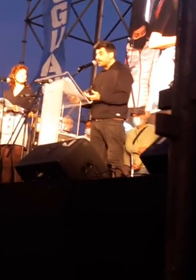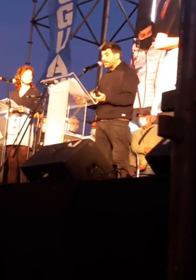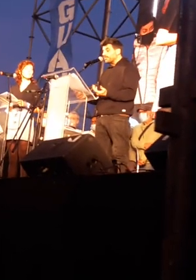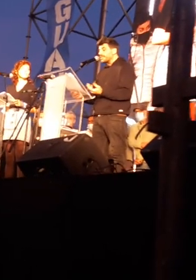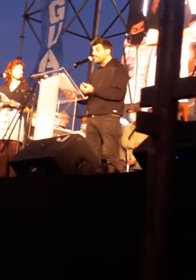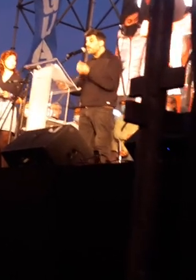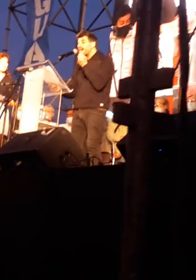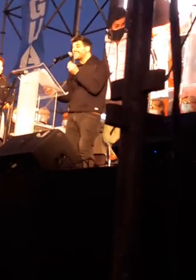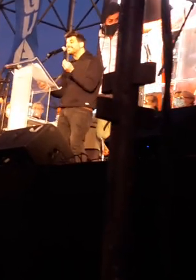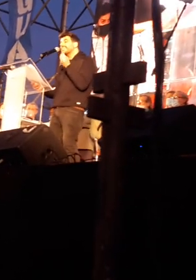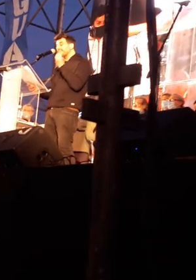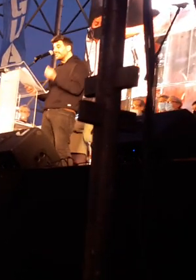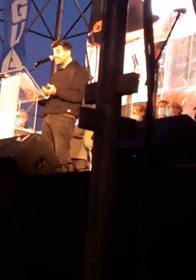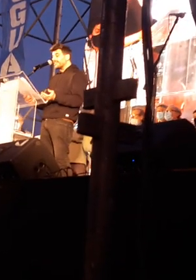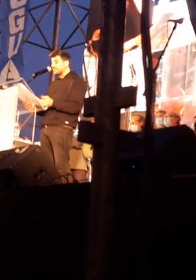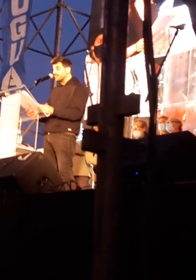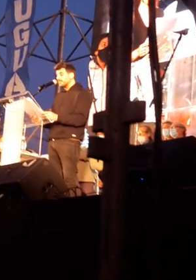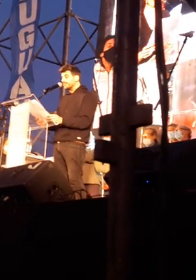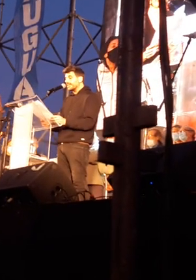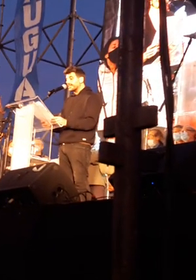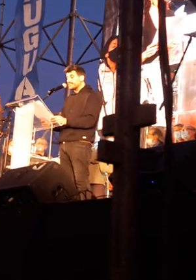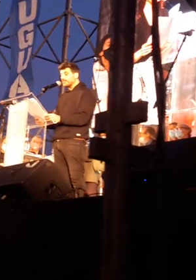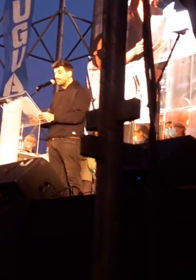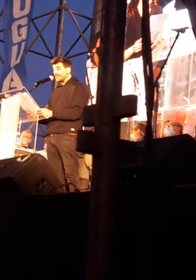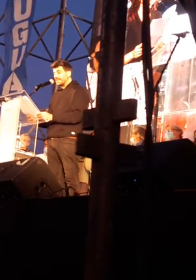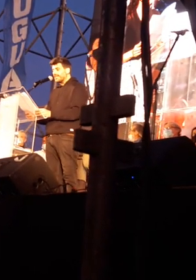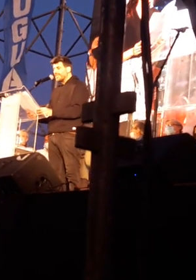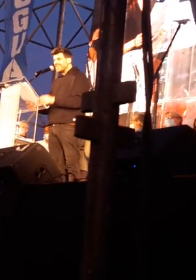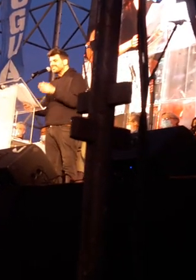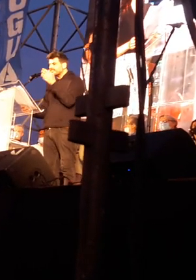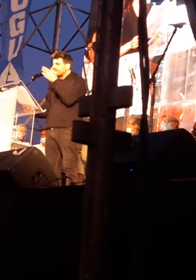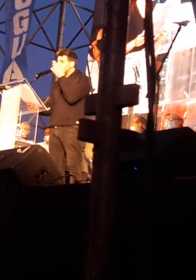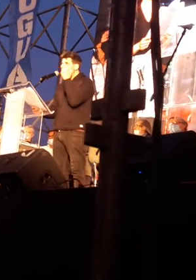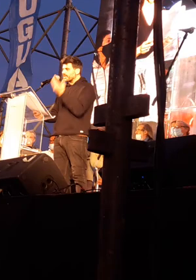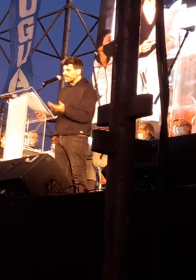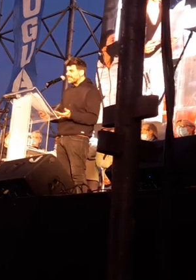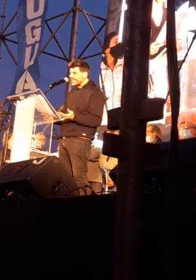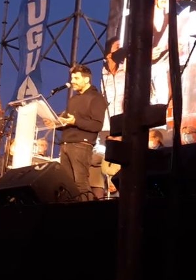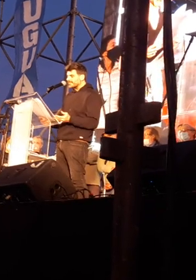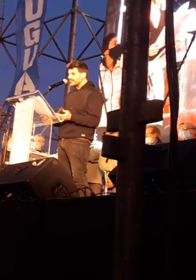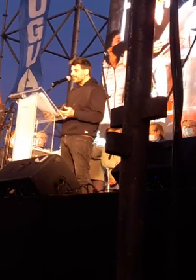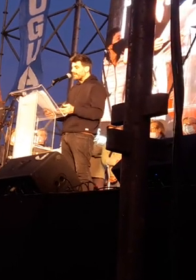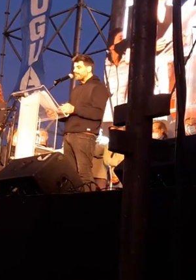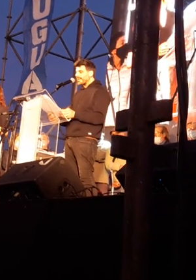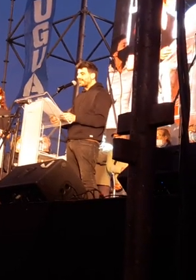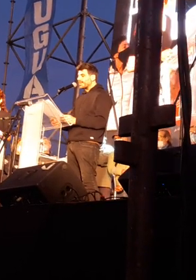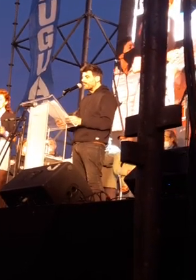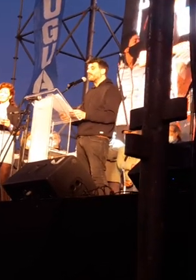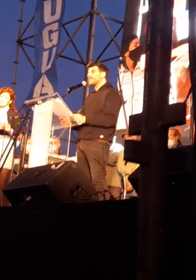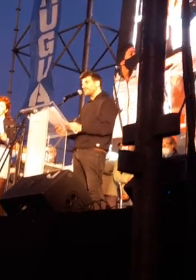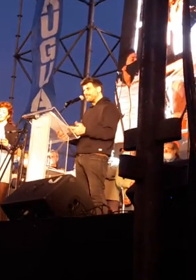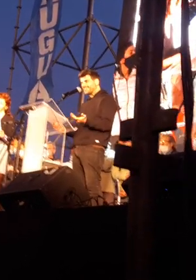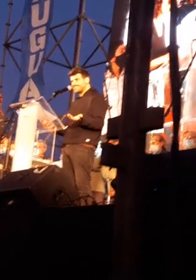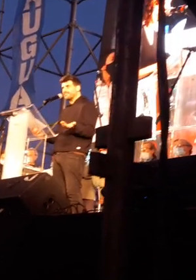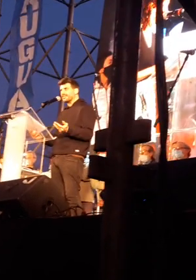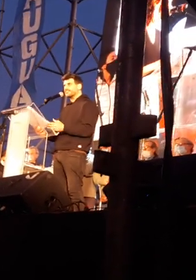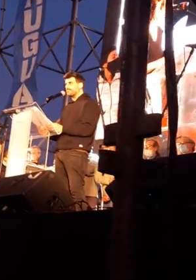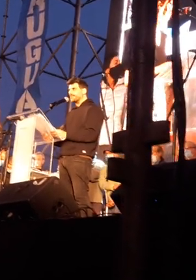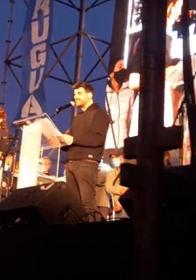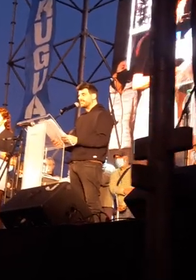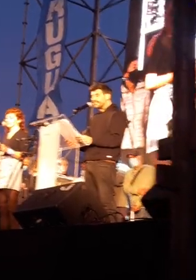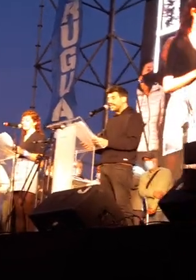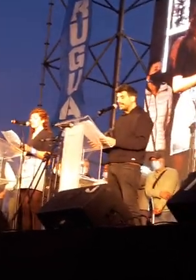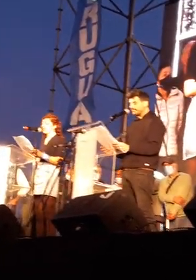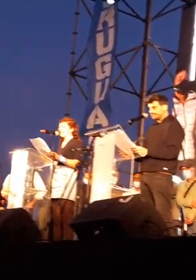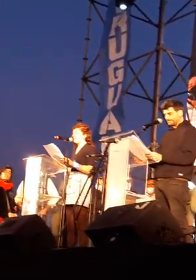Esto hace que nos preguntemos, ¿cuál es el criterio del castigo penal? ¿Esas son las prioridades que marca la nueva normativa que